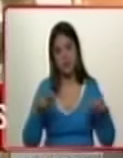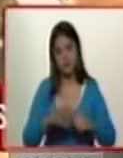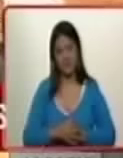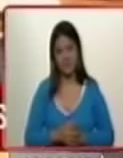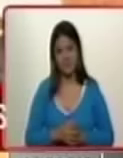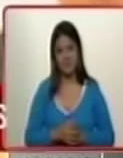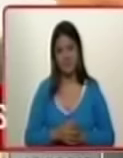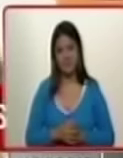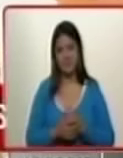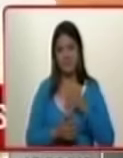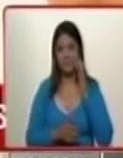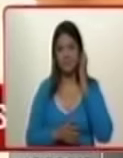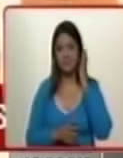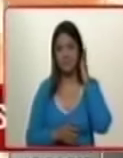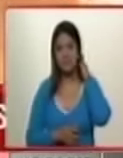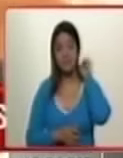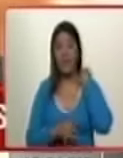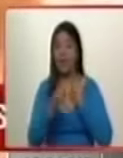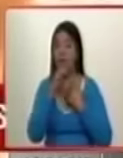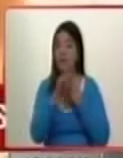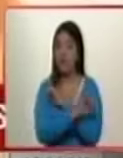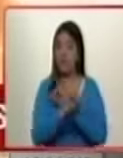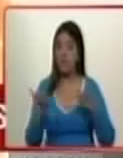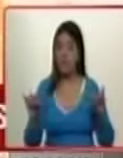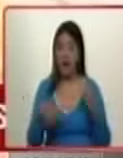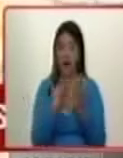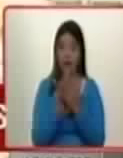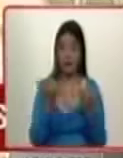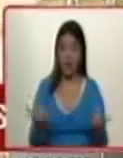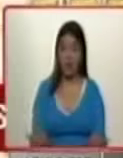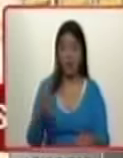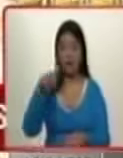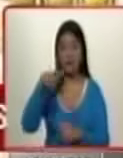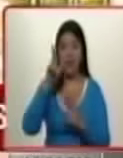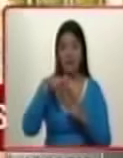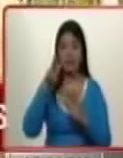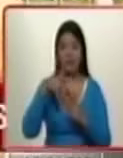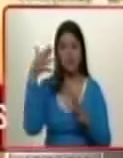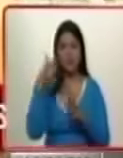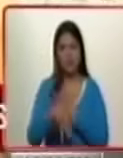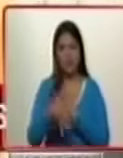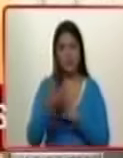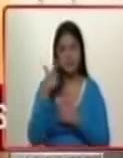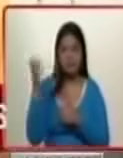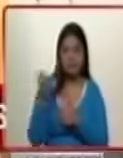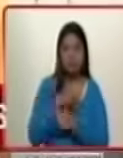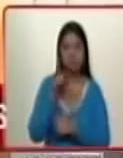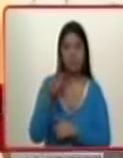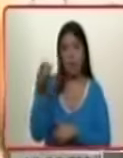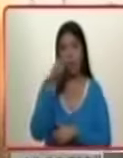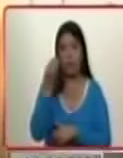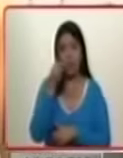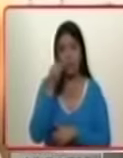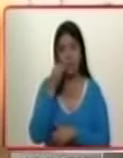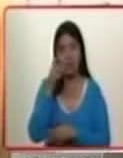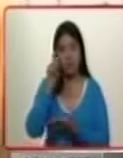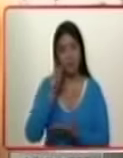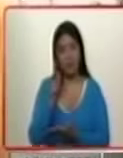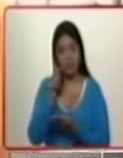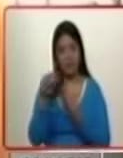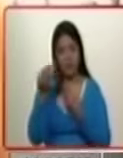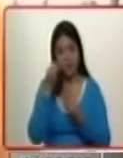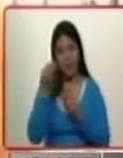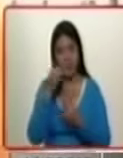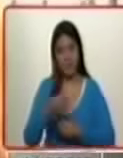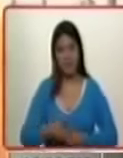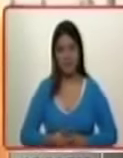Bien, amigos, es parte de la información que compartimos con ustedes a esta hora desde el estado Táchira con respecto a esta incautación o retención de gran cantidad de productos